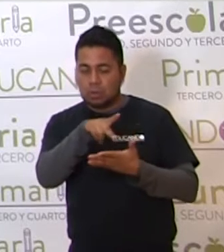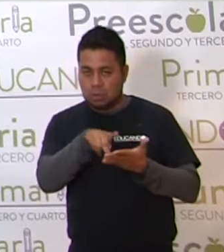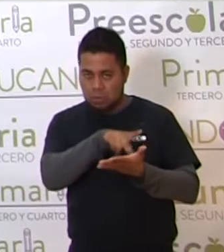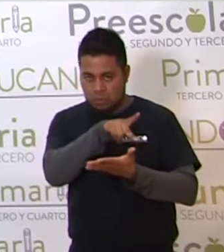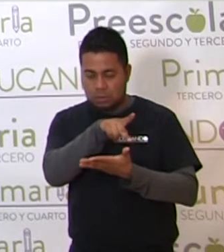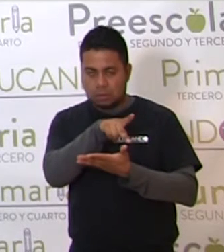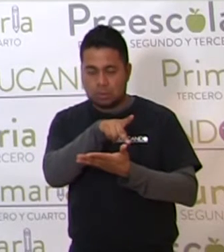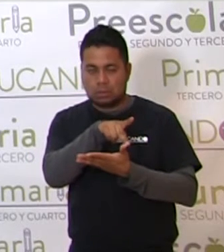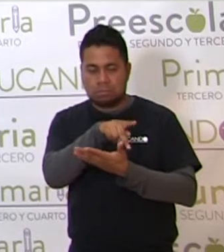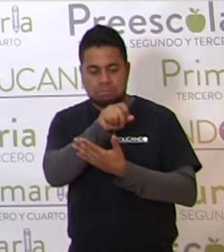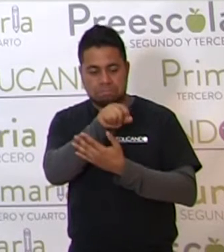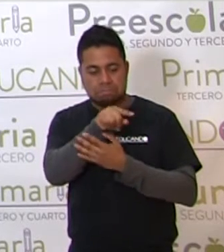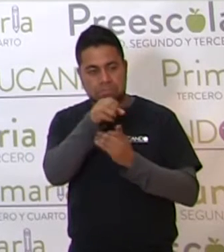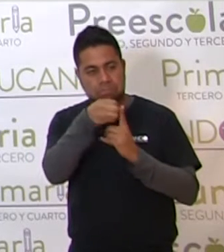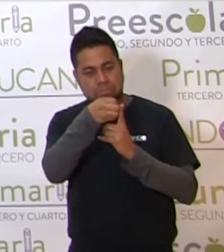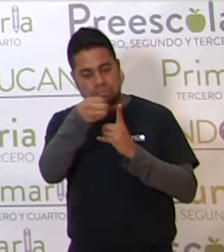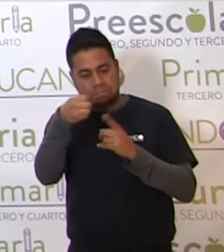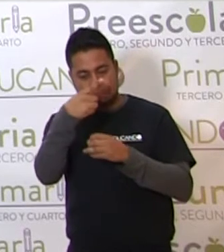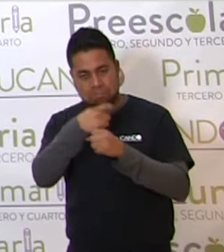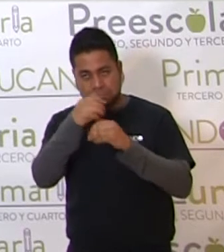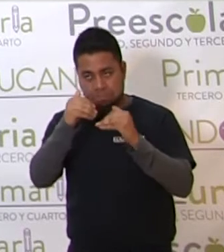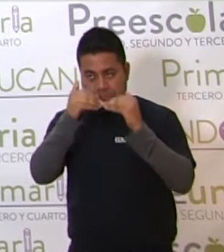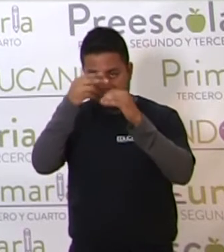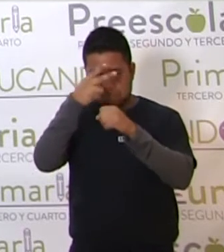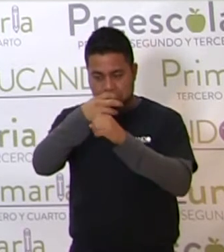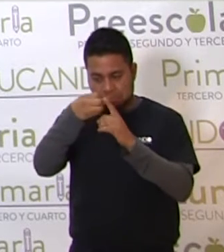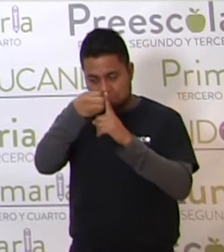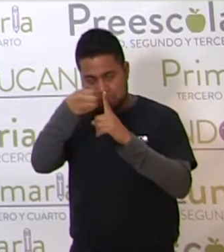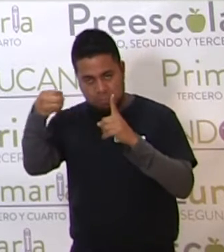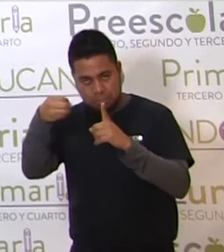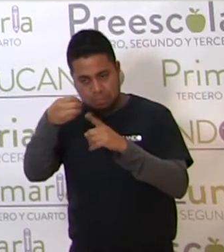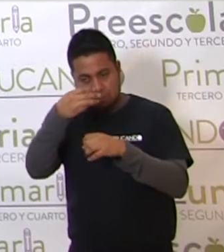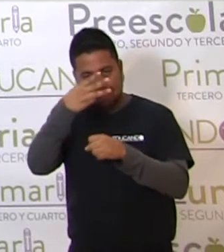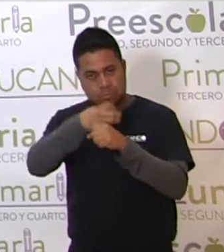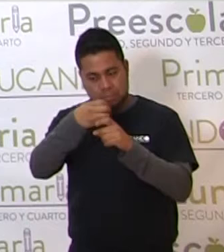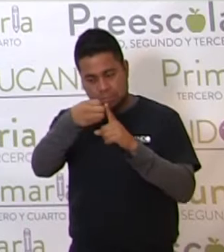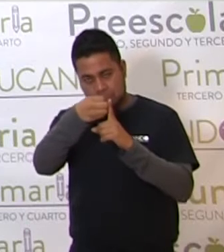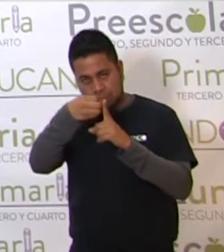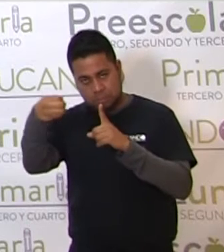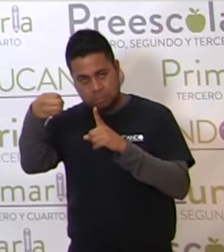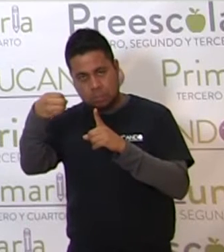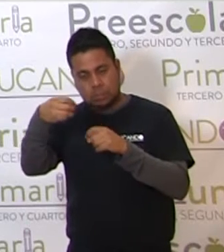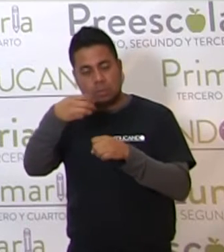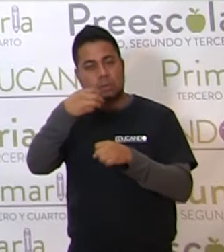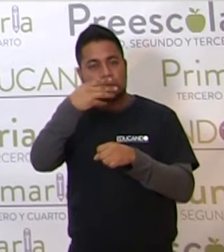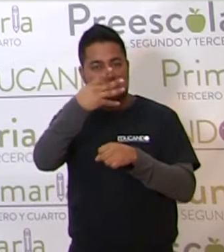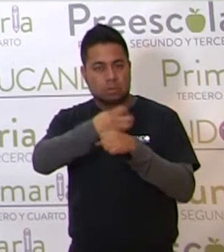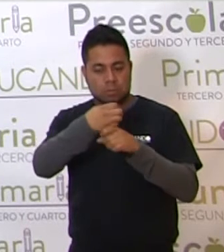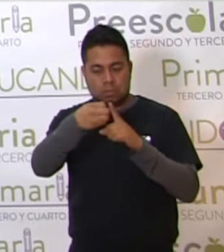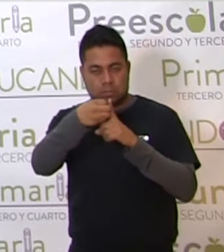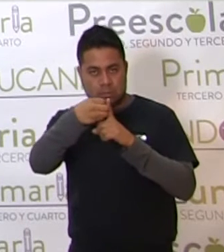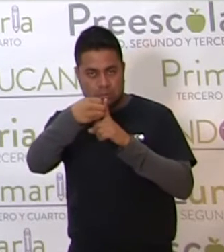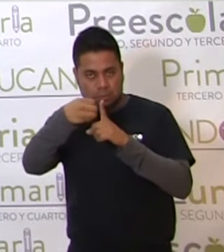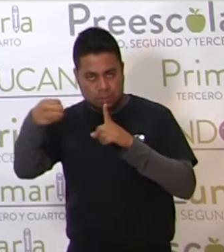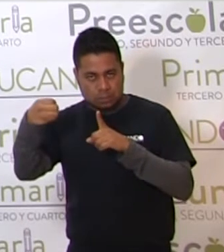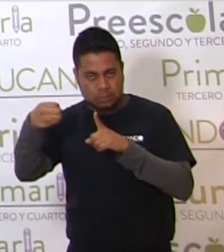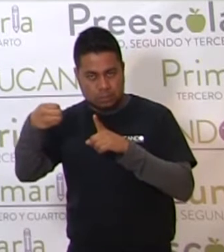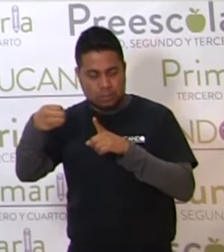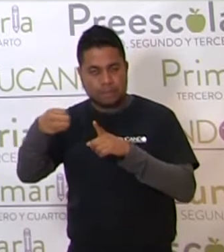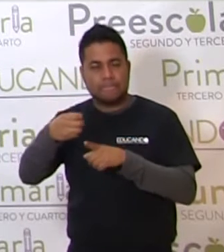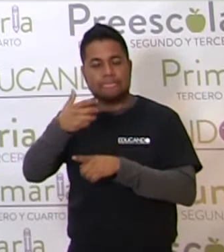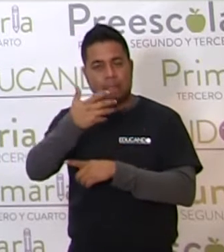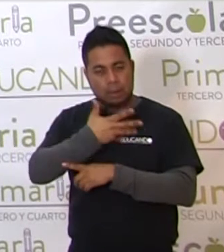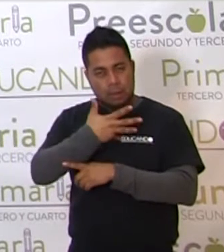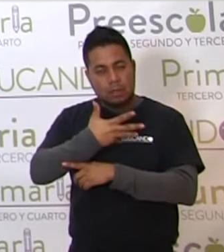nuestro verso 1 verso 2 verso 3 verso 4